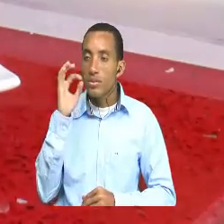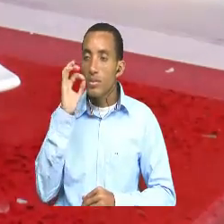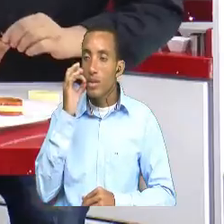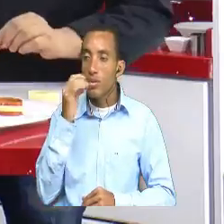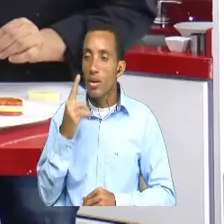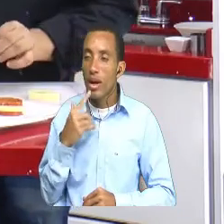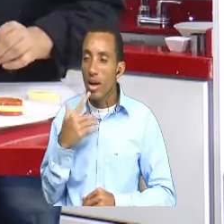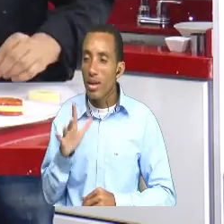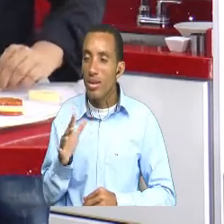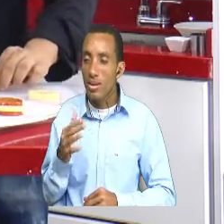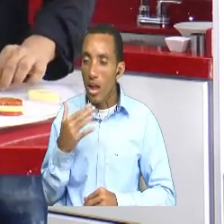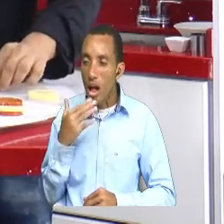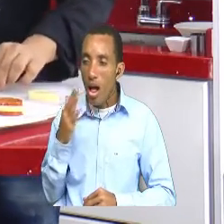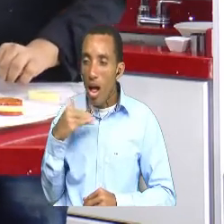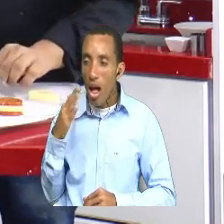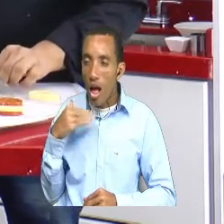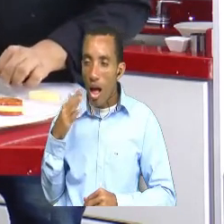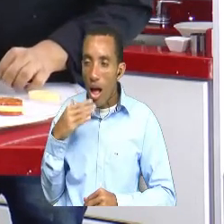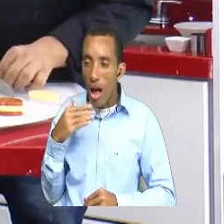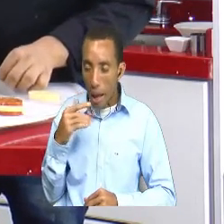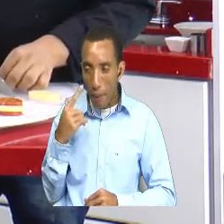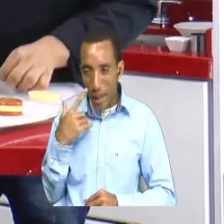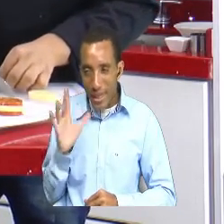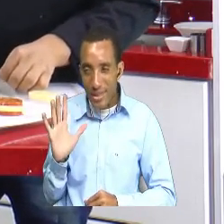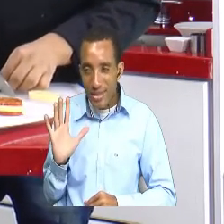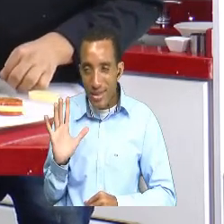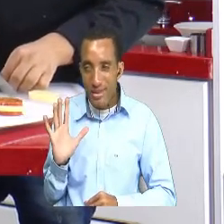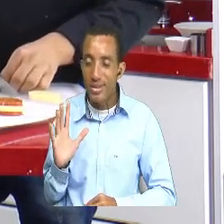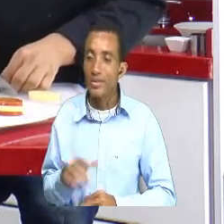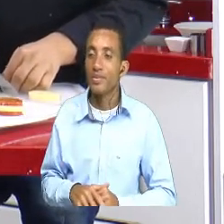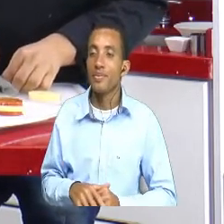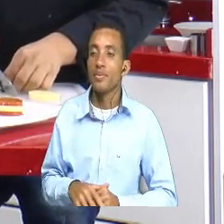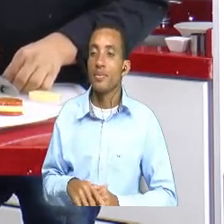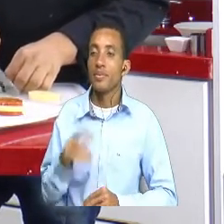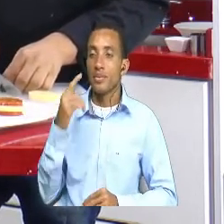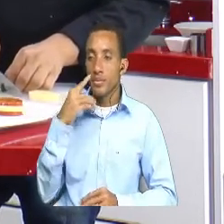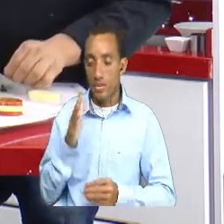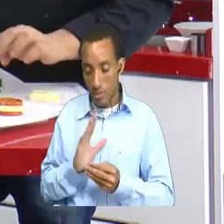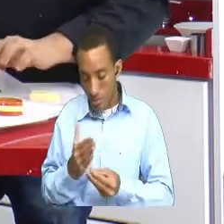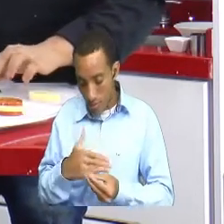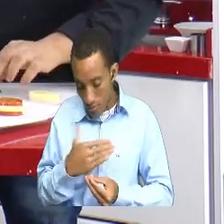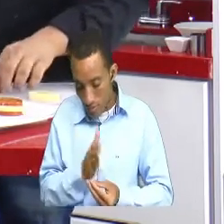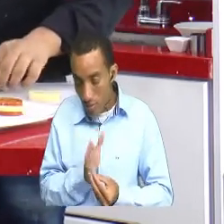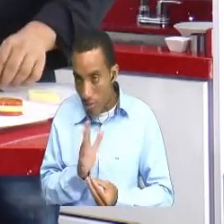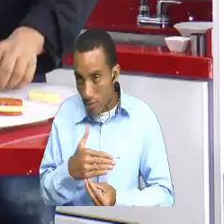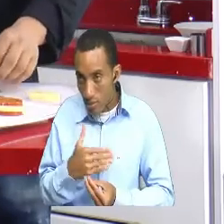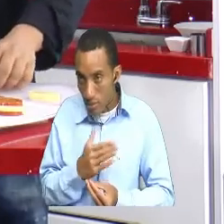así que la conocemos como albahaca entonces voy a hacer unos cortes